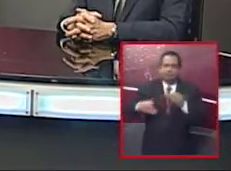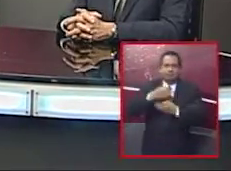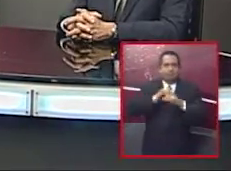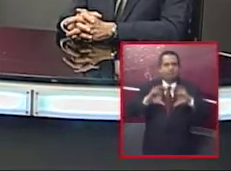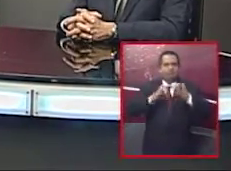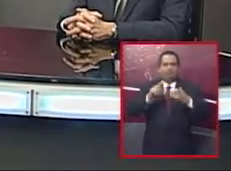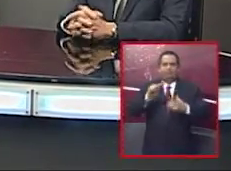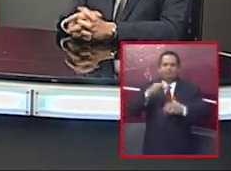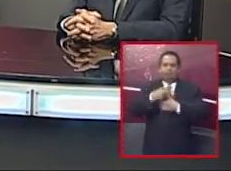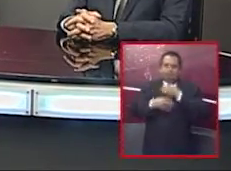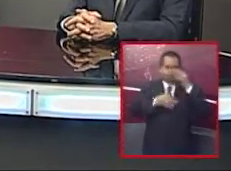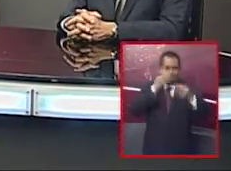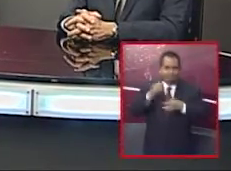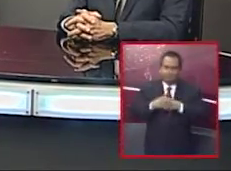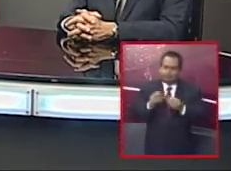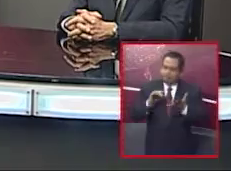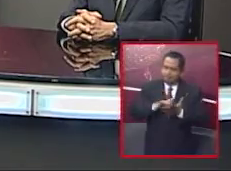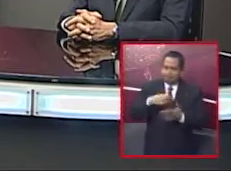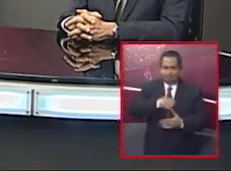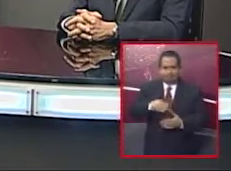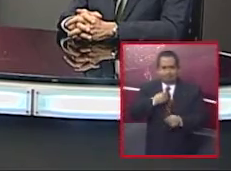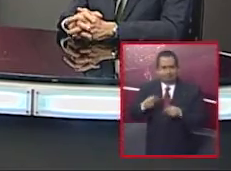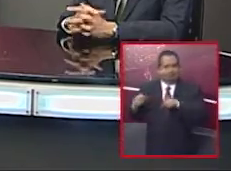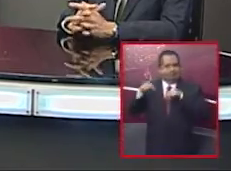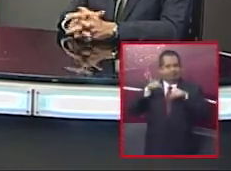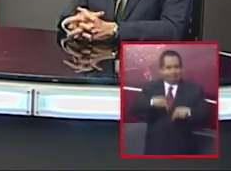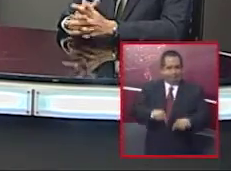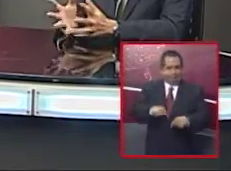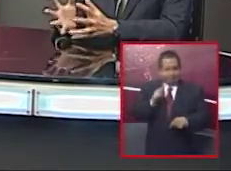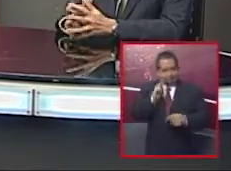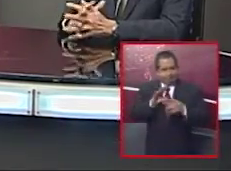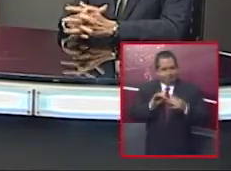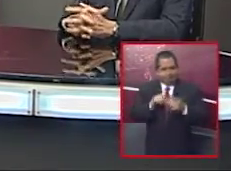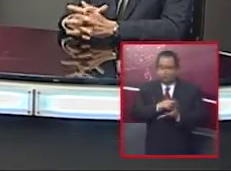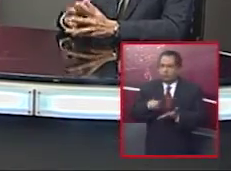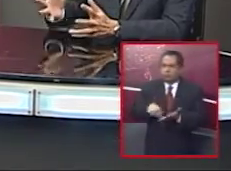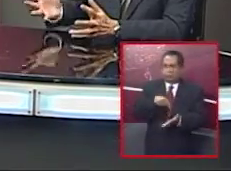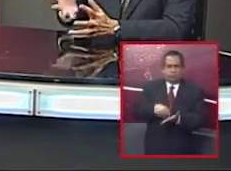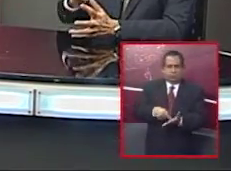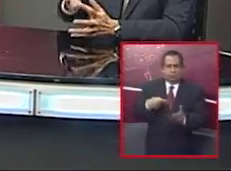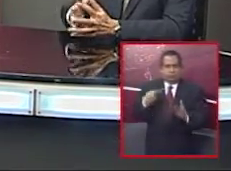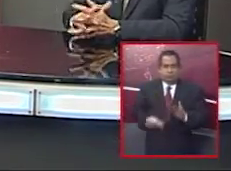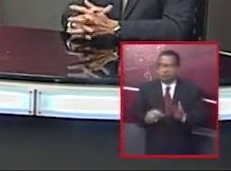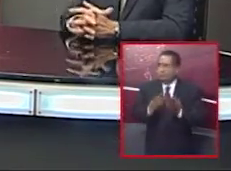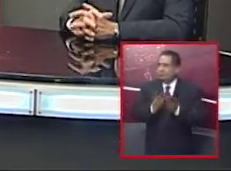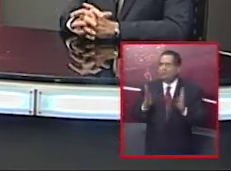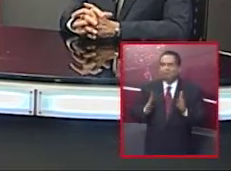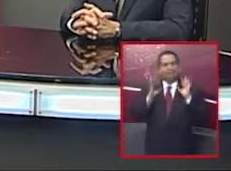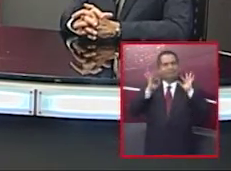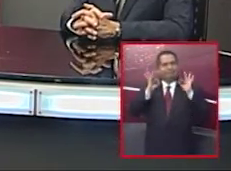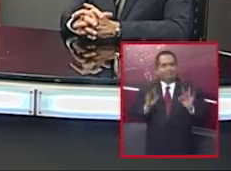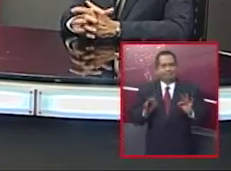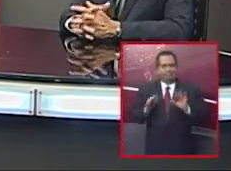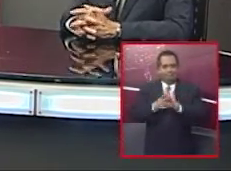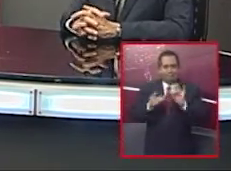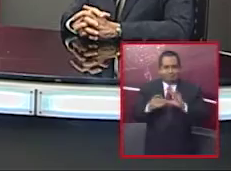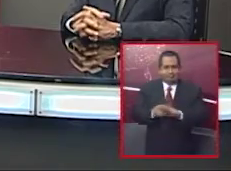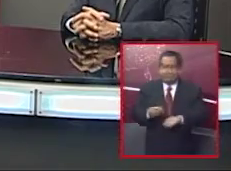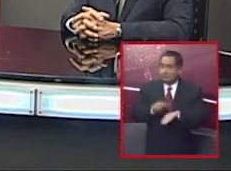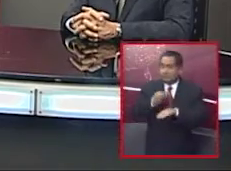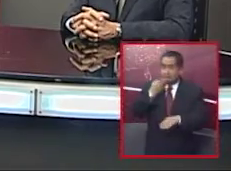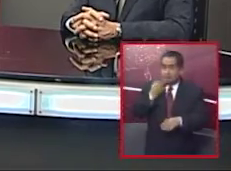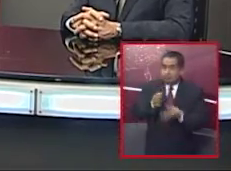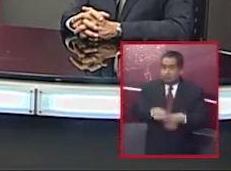del Congreso, y muy contento de estar, desde luego, en este estudio, que es muy